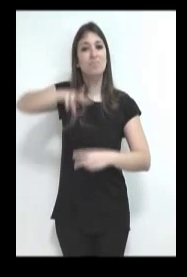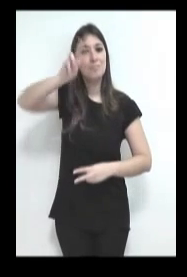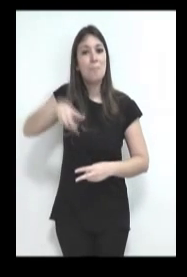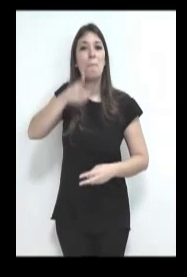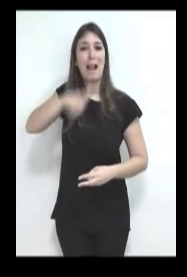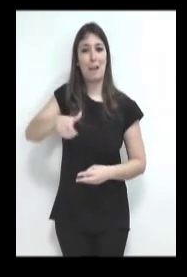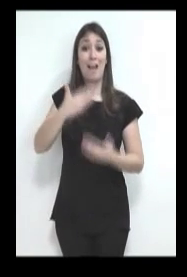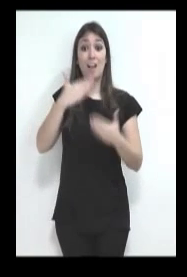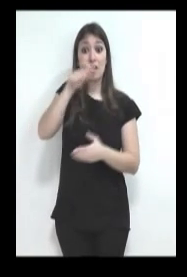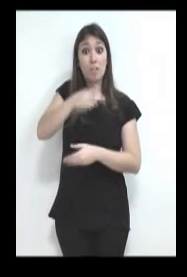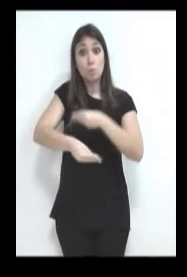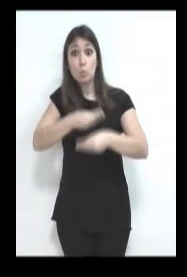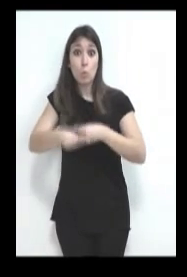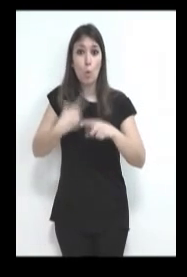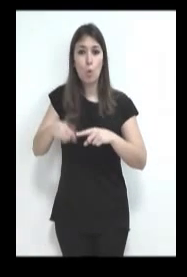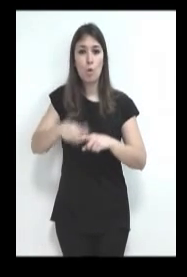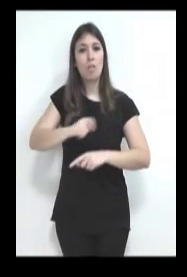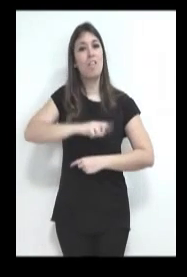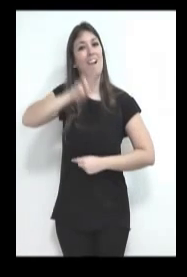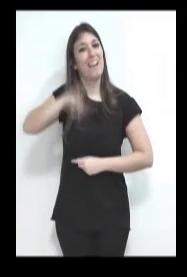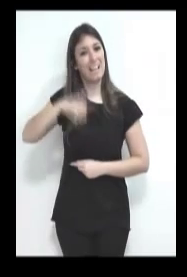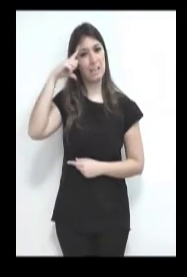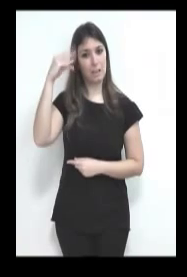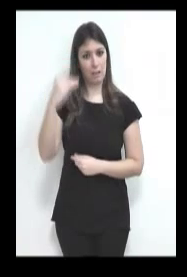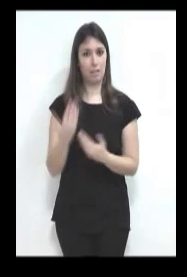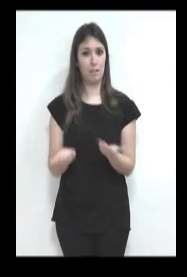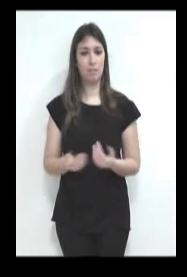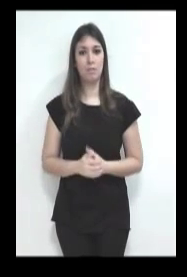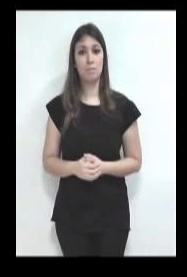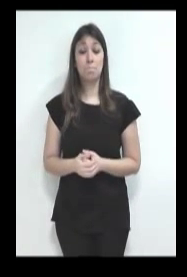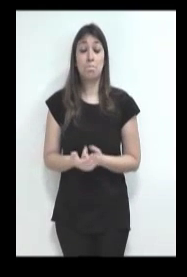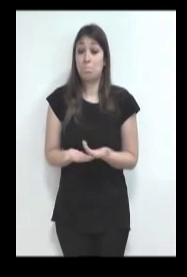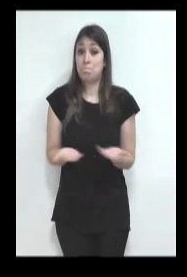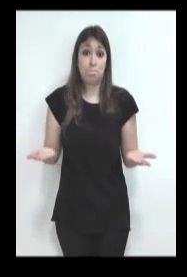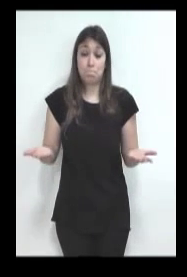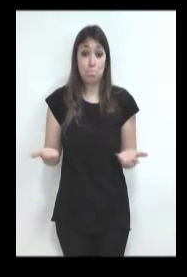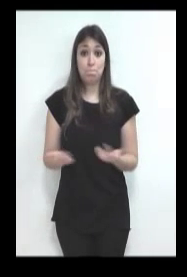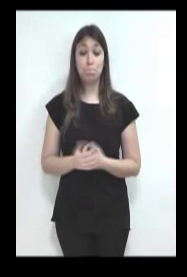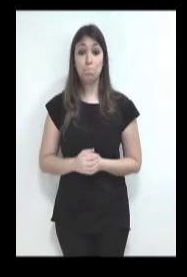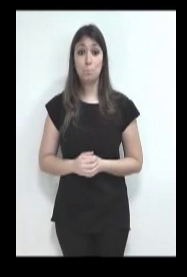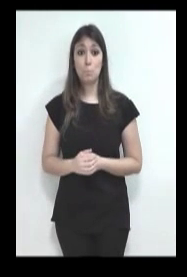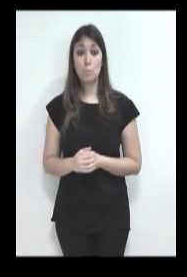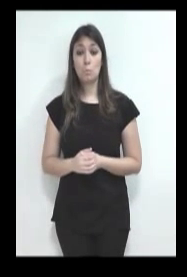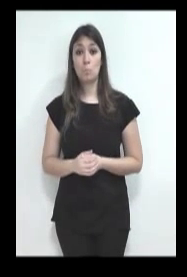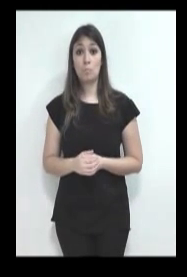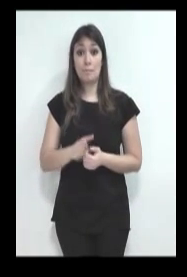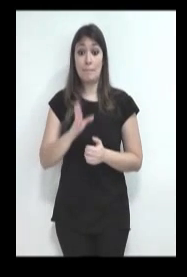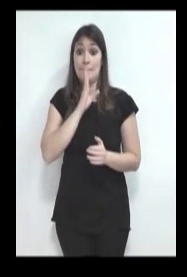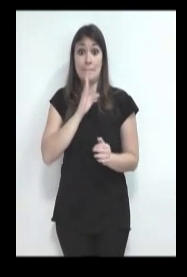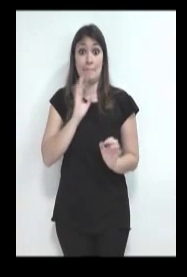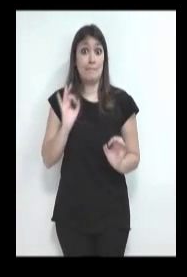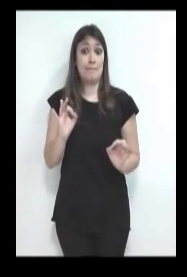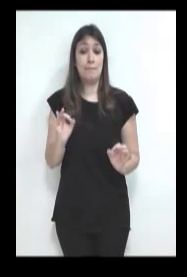palabra inteligente a Smart City. Y entonces, bueno, dentro de eso, pues